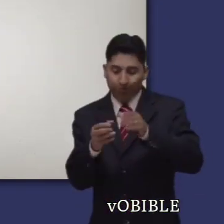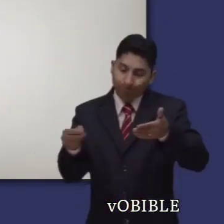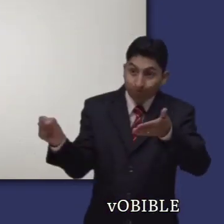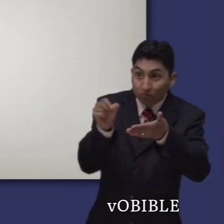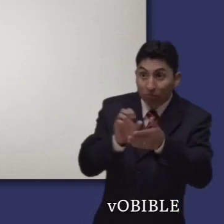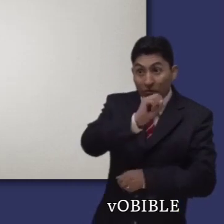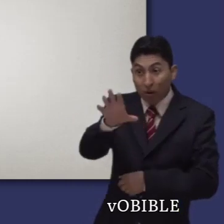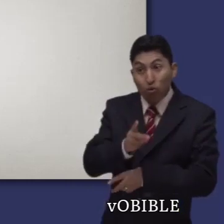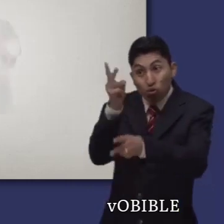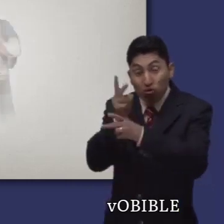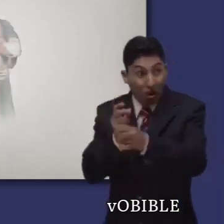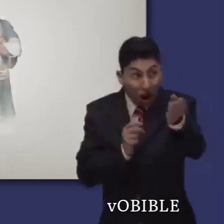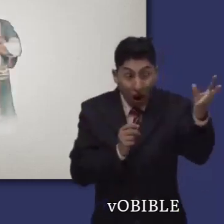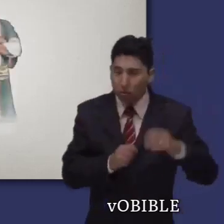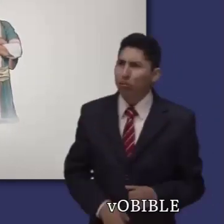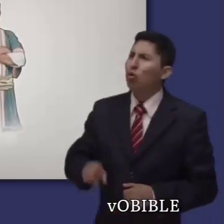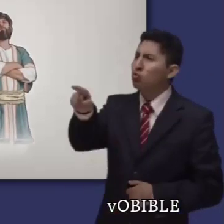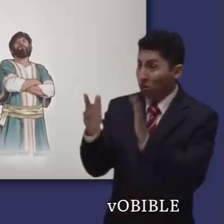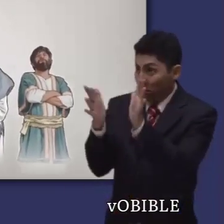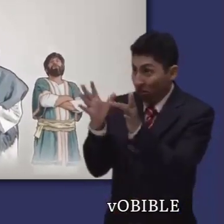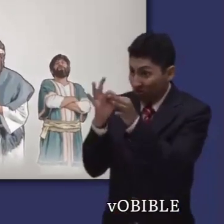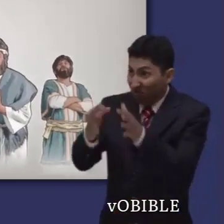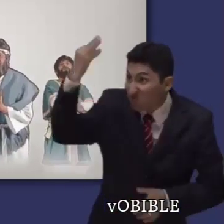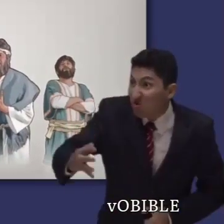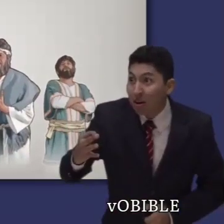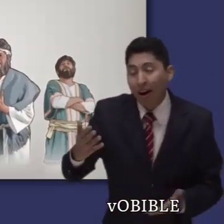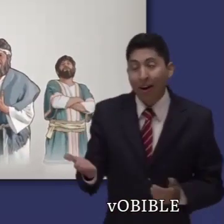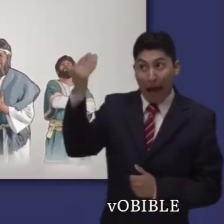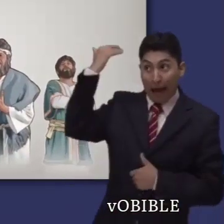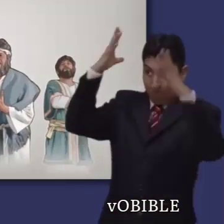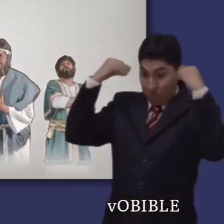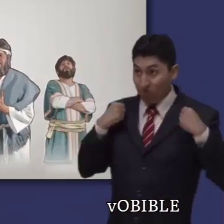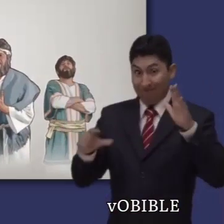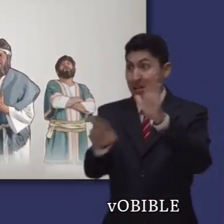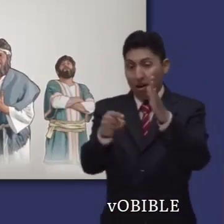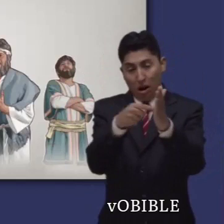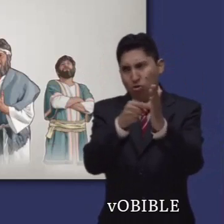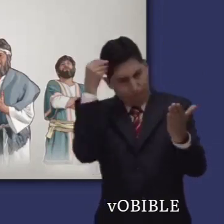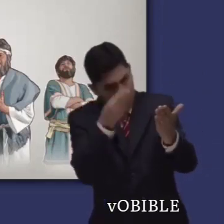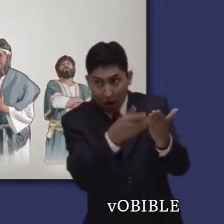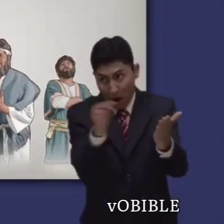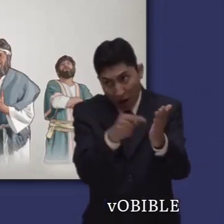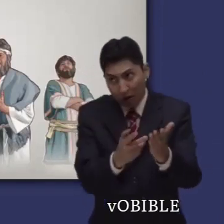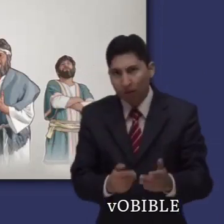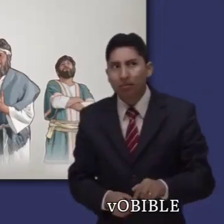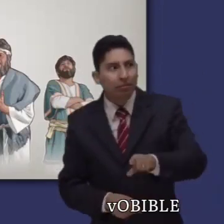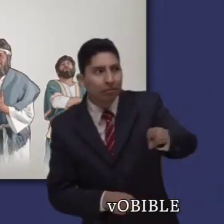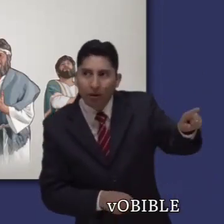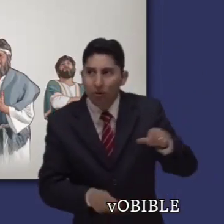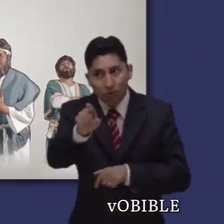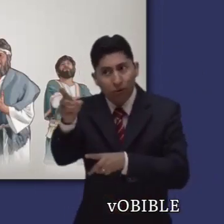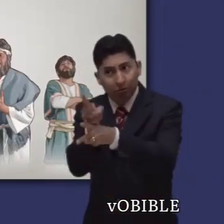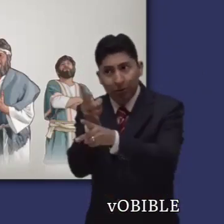Pablo usó esta carta para contrarrestar la influencia de los maestros falsos que afirmaban que los cristianos verdaderos debían obedecer la ley